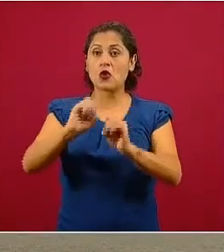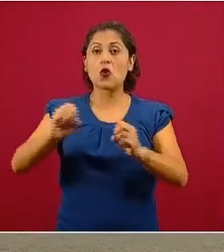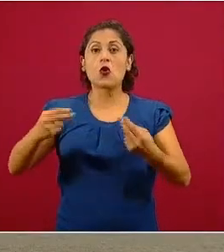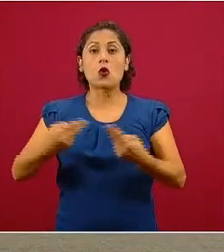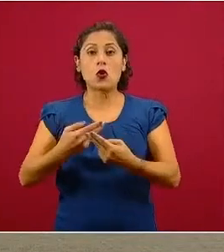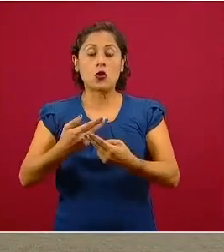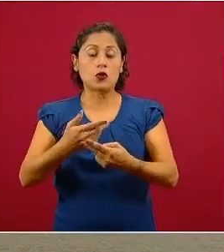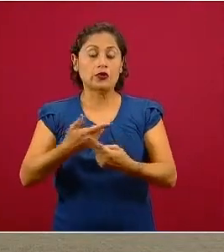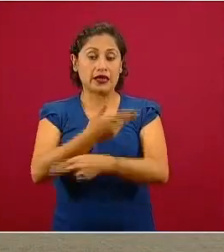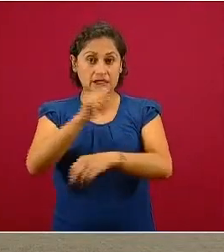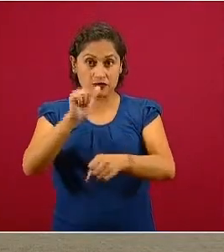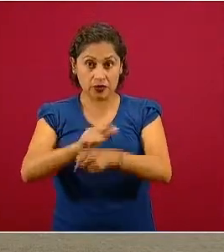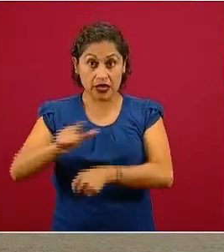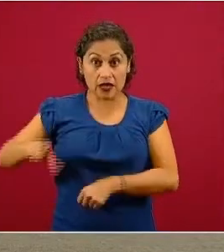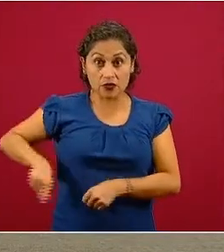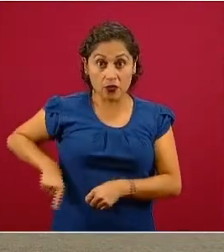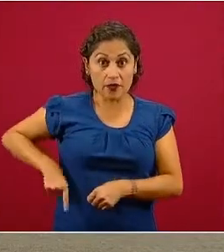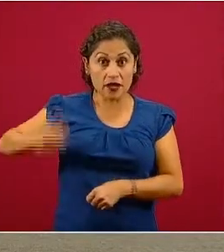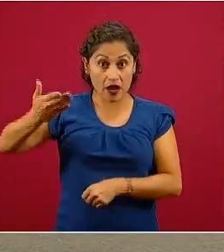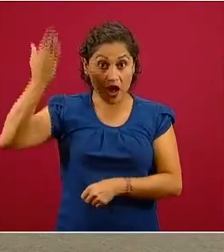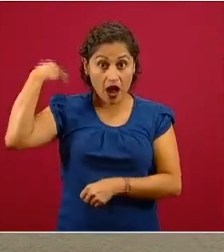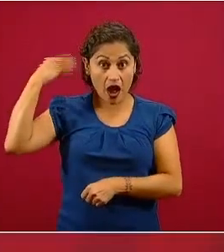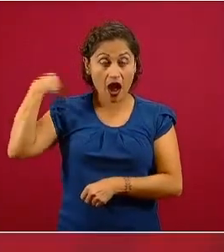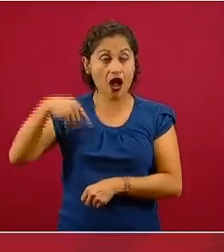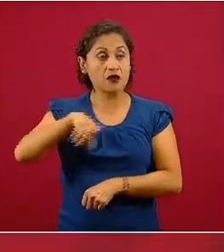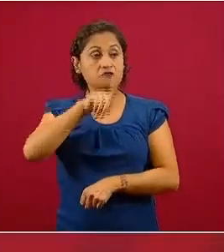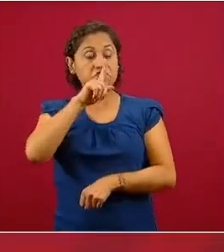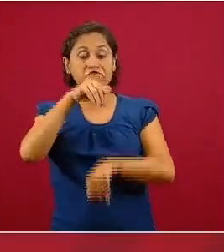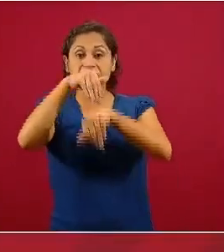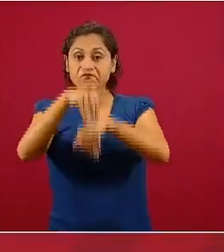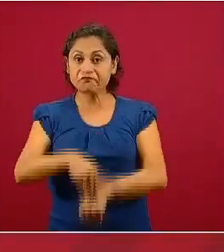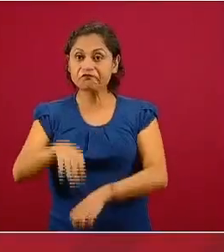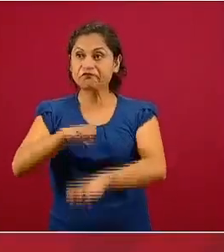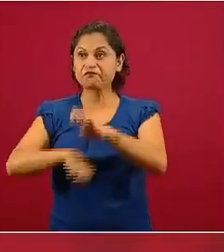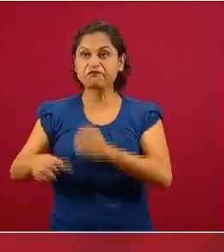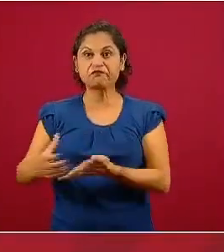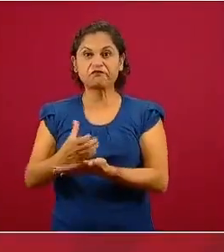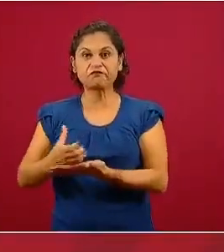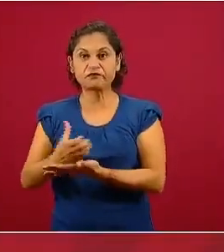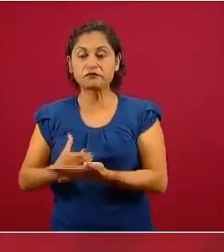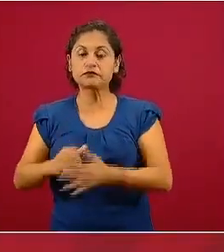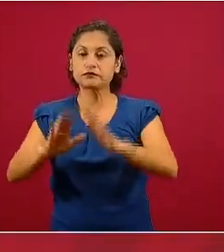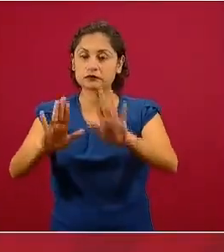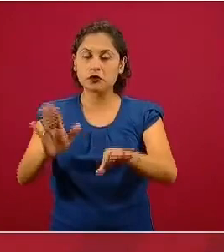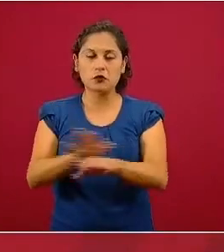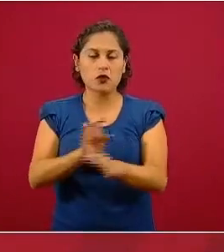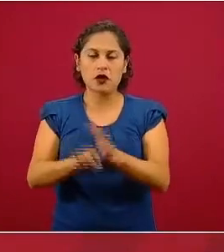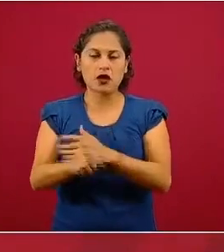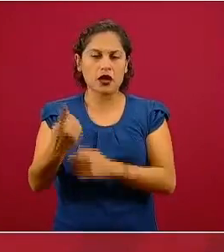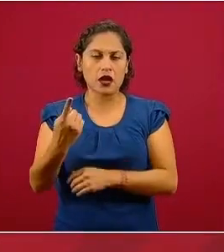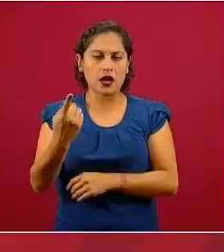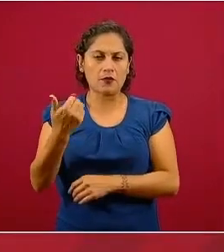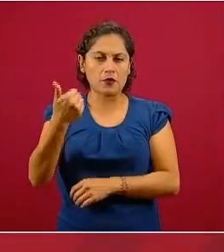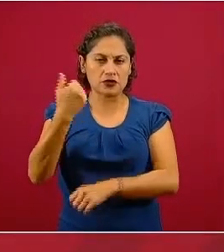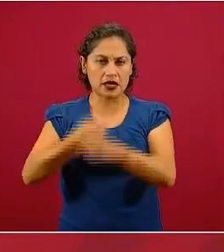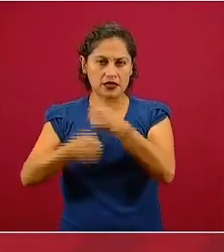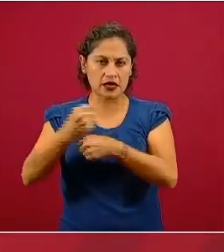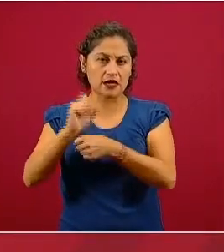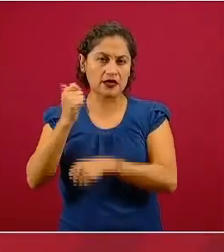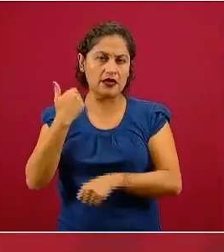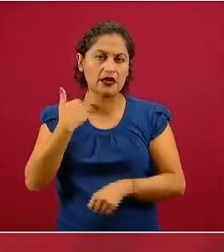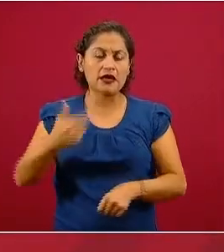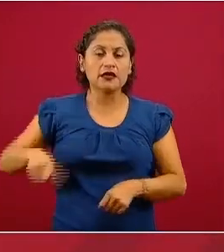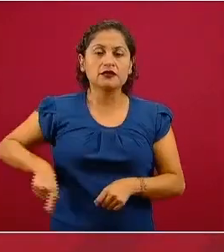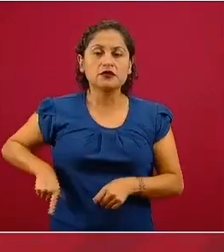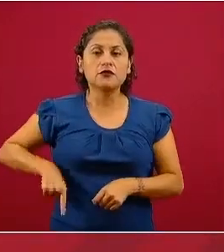pasadas, a estas relaciones viciosas. En el sexenio pasado se creó, por ejemplo, un organismo que se llamaba Observatorio Mexicano de